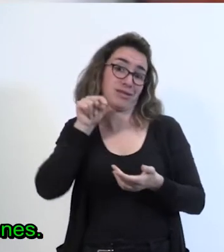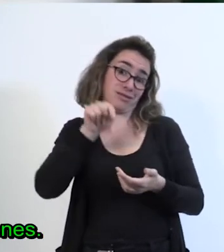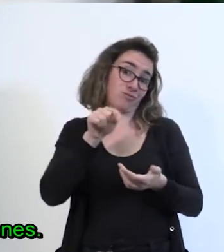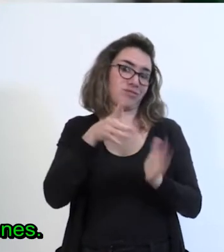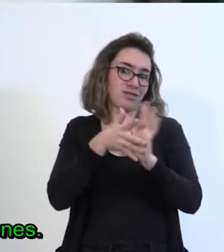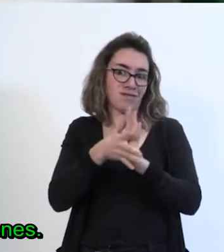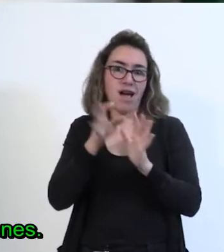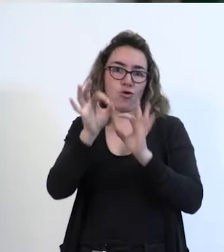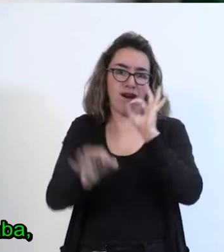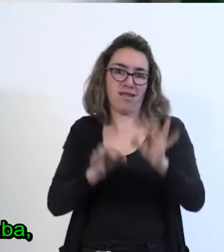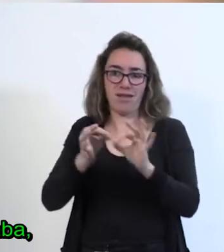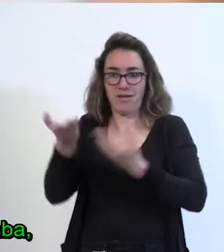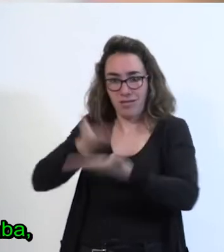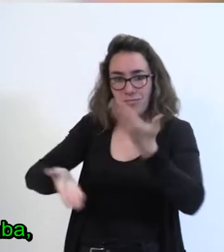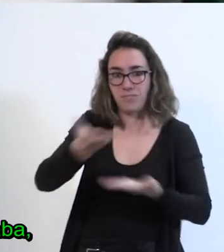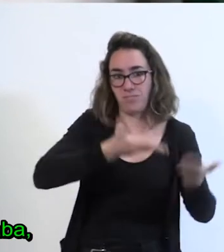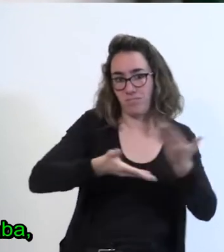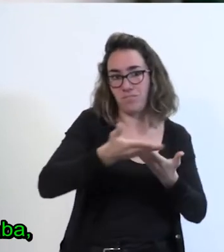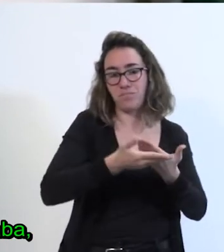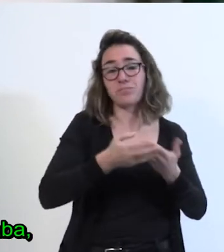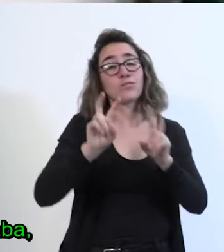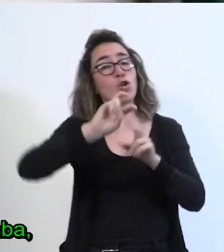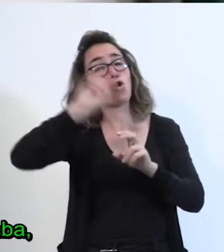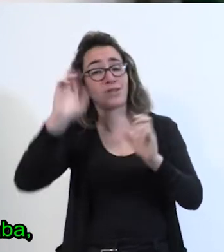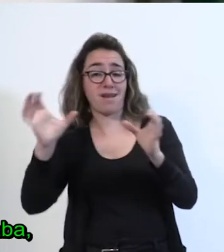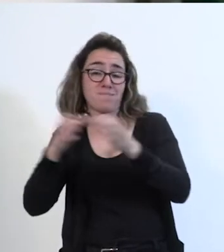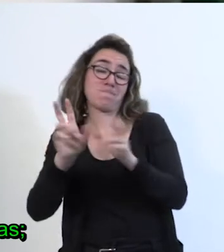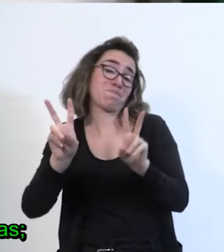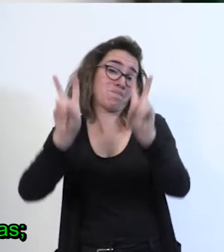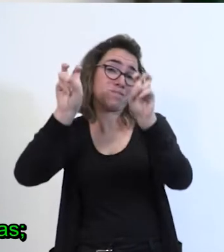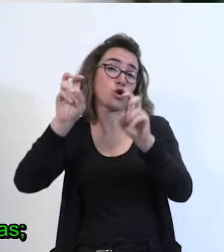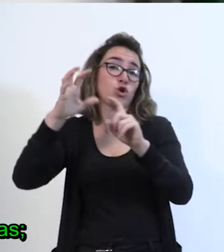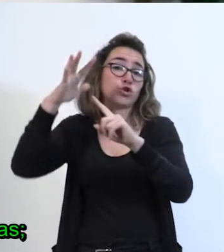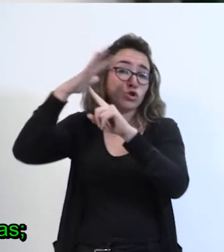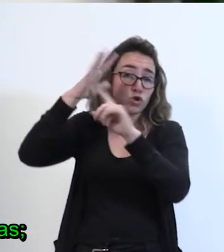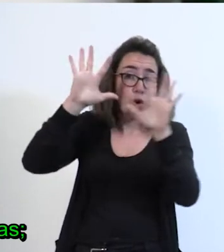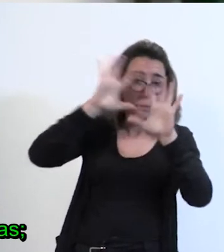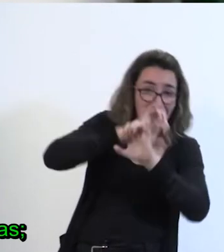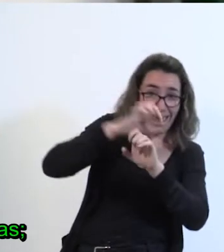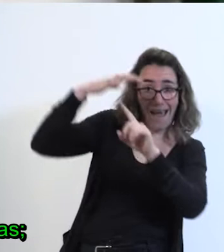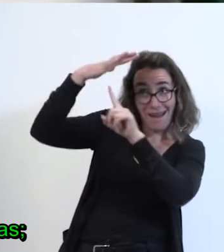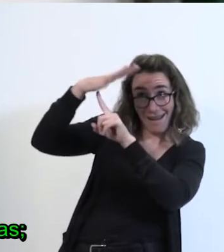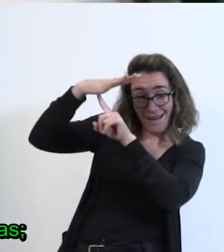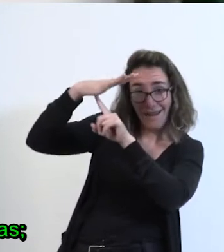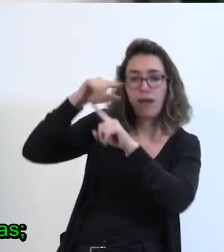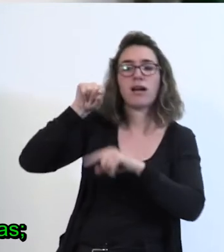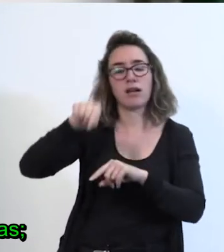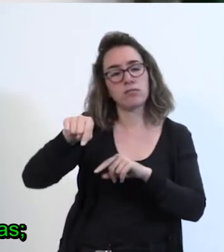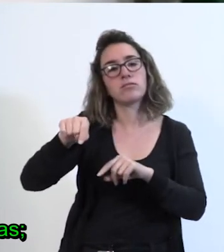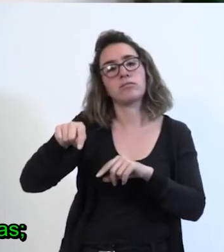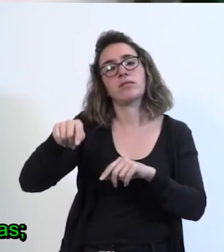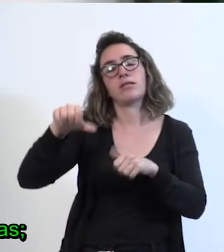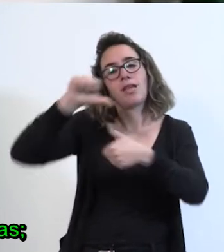las organizaciones, pues. Y La Sombrilla, que ya se me quedaba, La Sombrilla es un espacio de